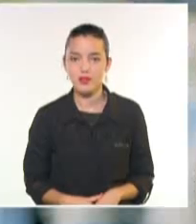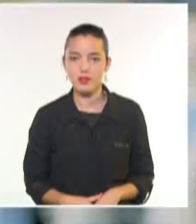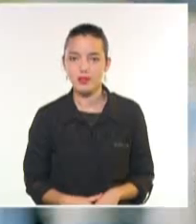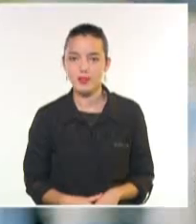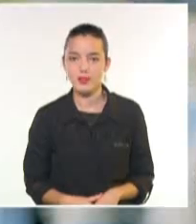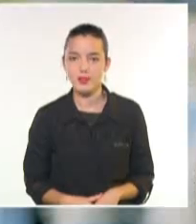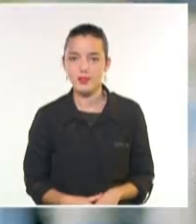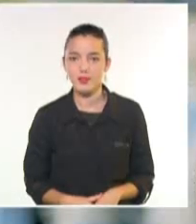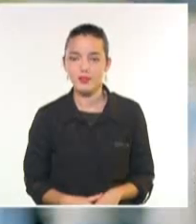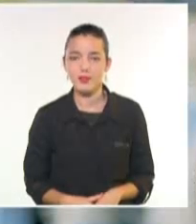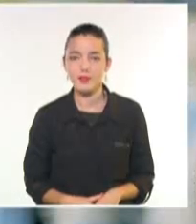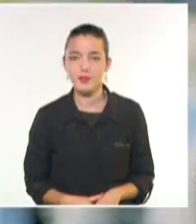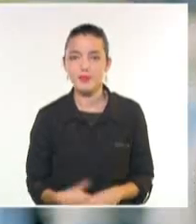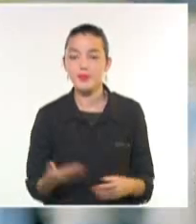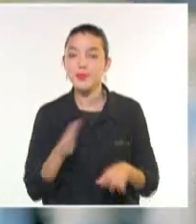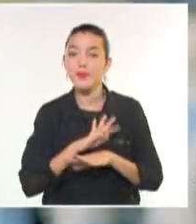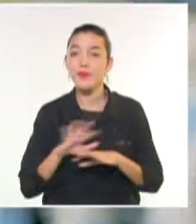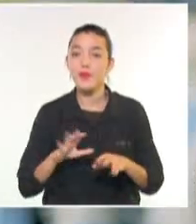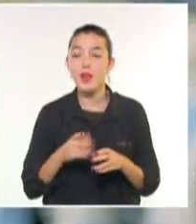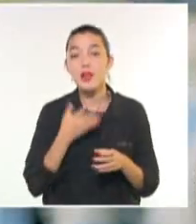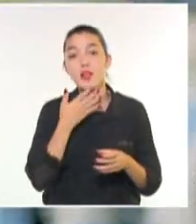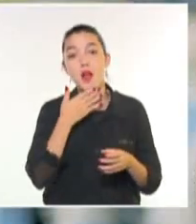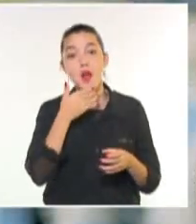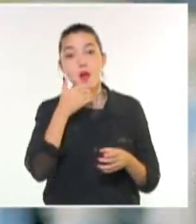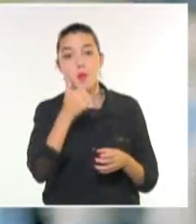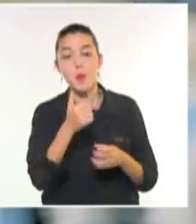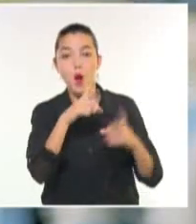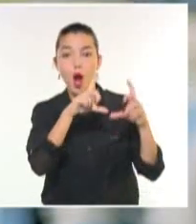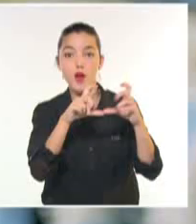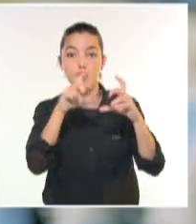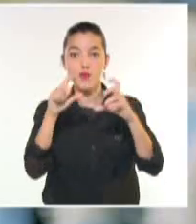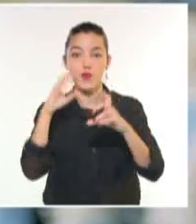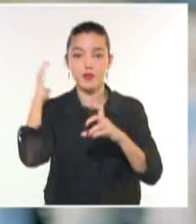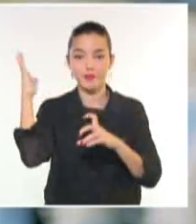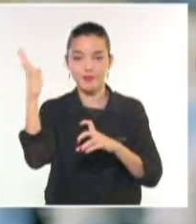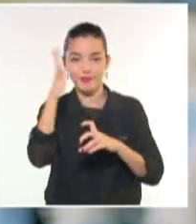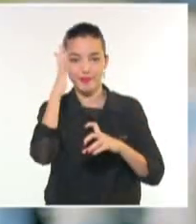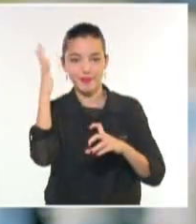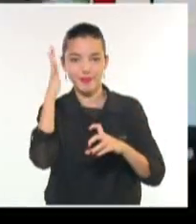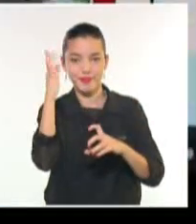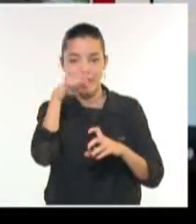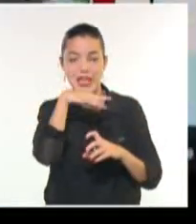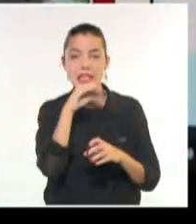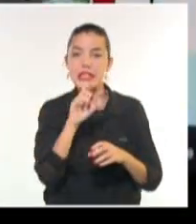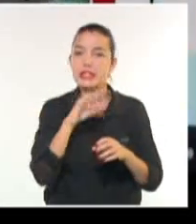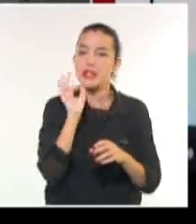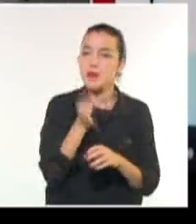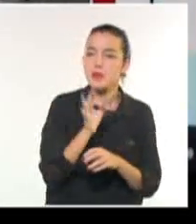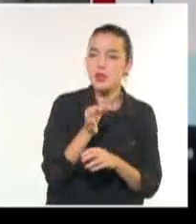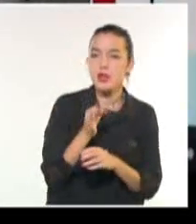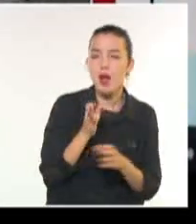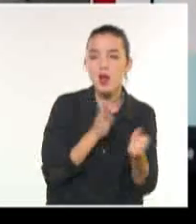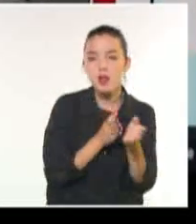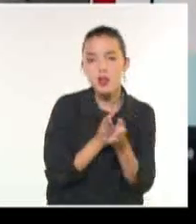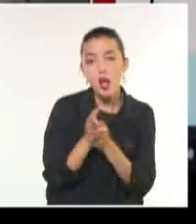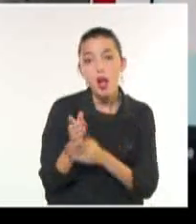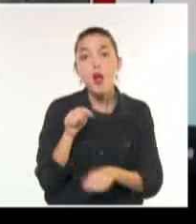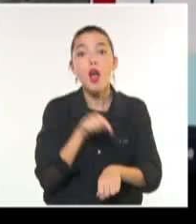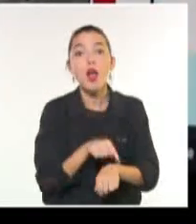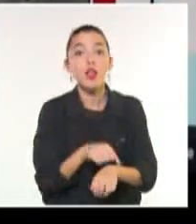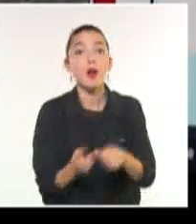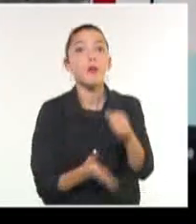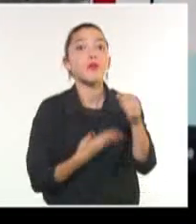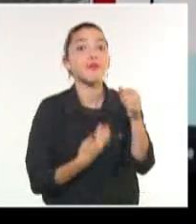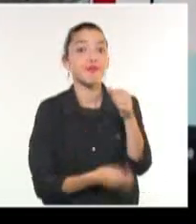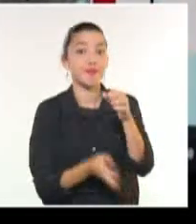Para lograr una buena fotografía metodológica, siempre hace falta estar en un constante seguimiento en tiempo real de los satélites,